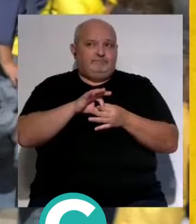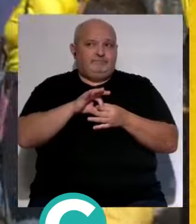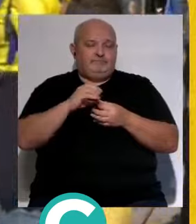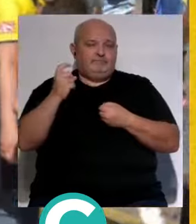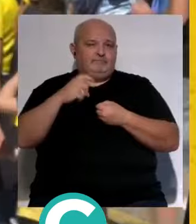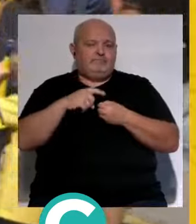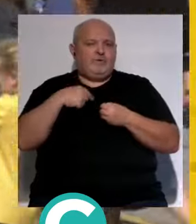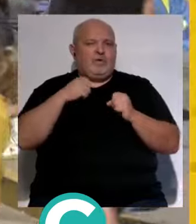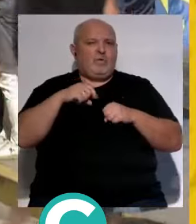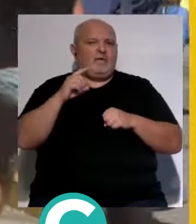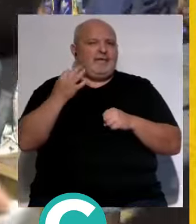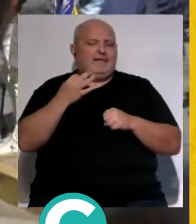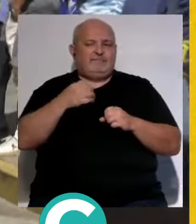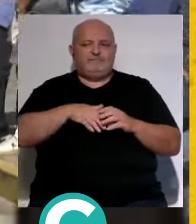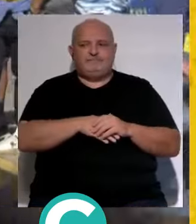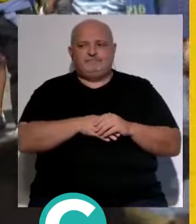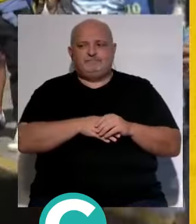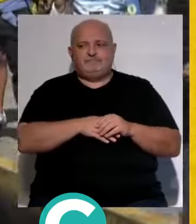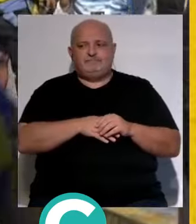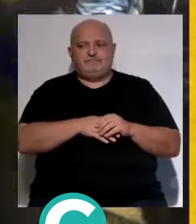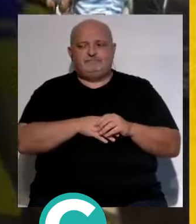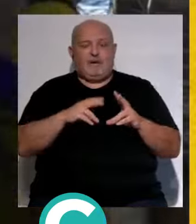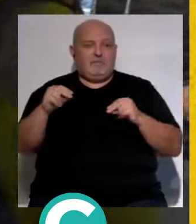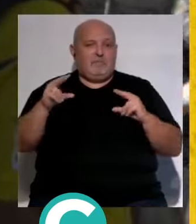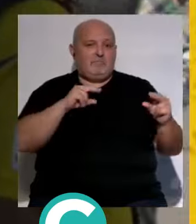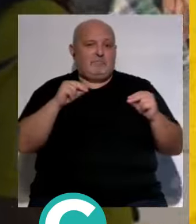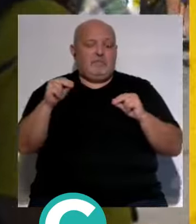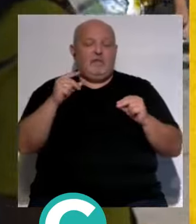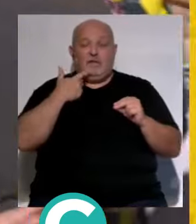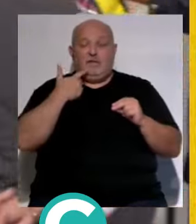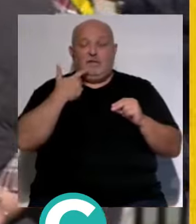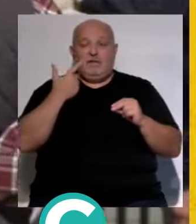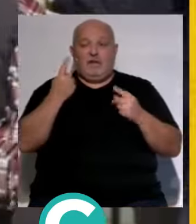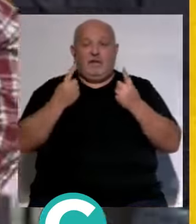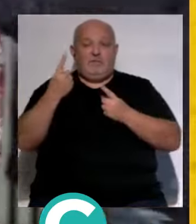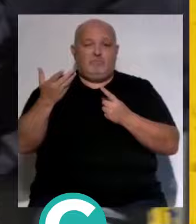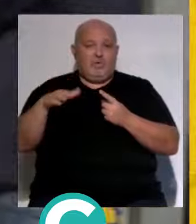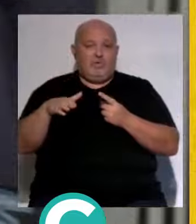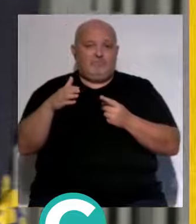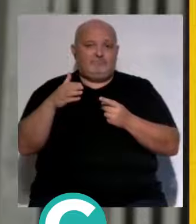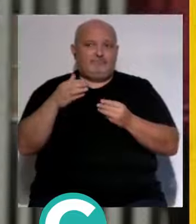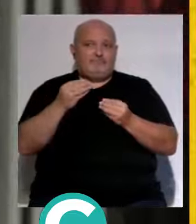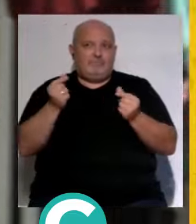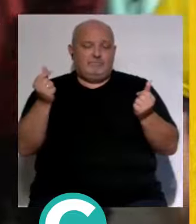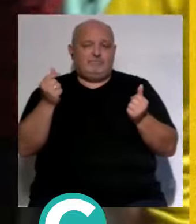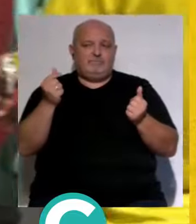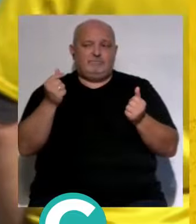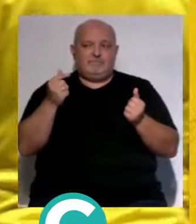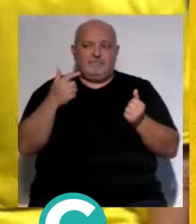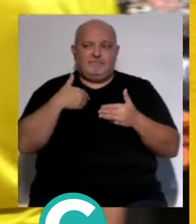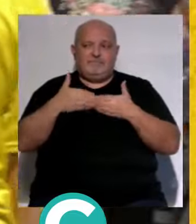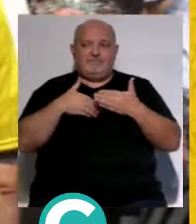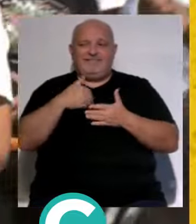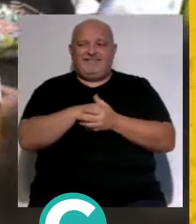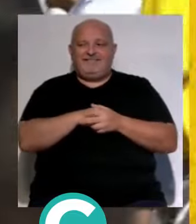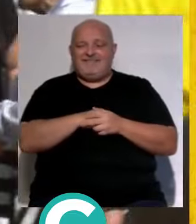está. Lo que yo no estoy de acuerdo es ampliando. Pero al final regeneras porque entre los que se mueren. Pero lo que no a lo largo del año se muere